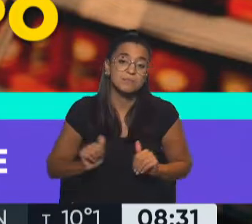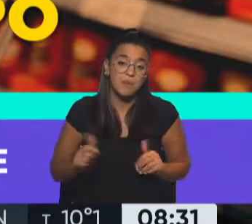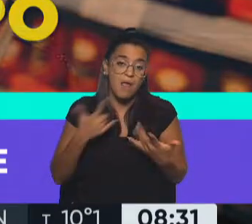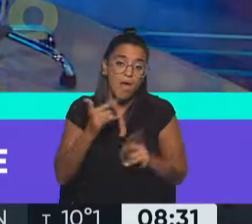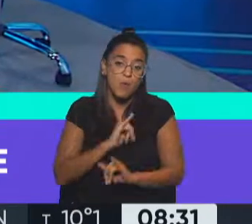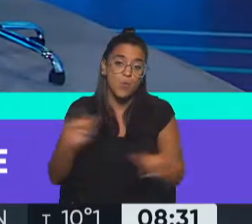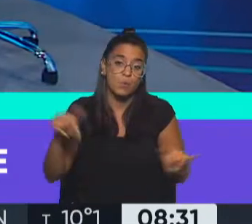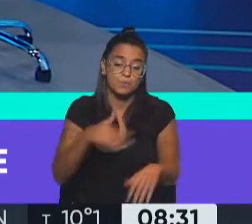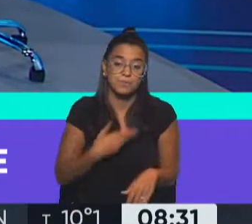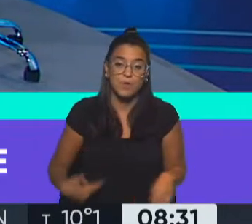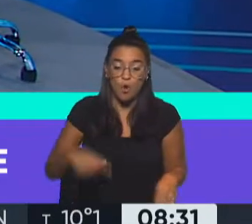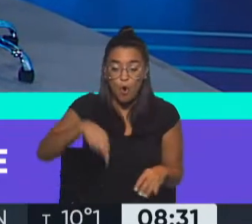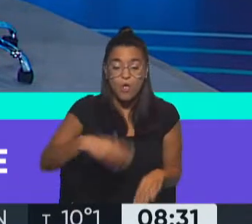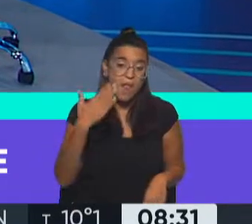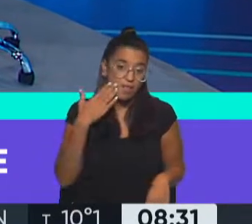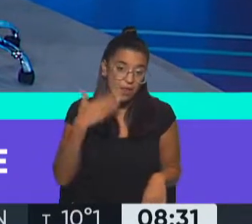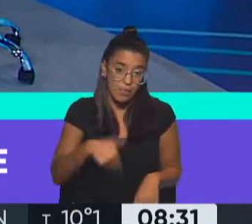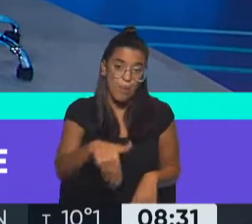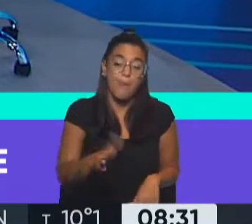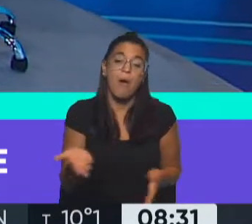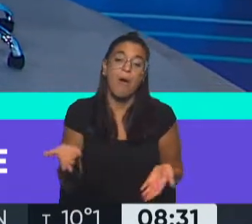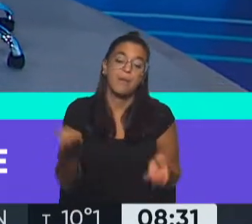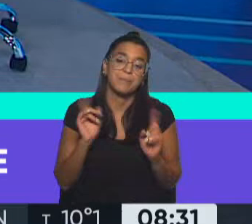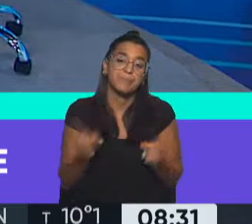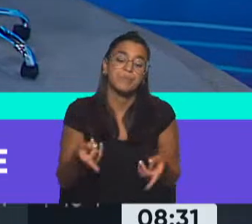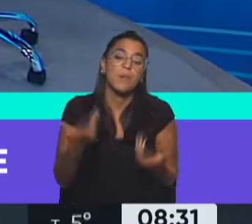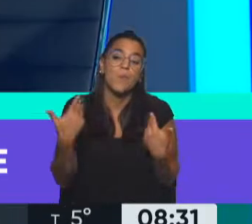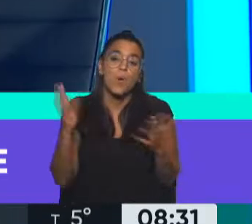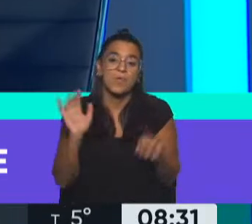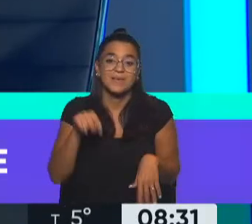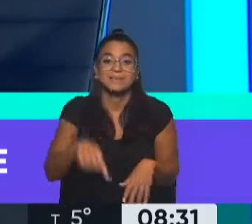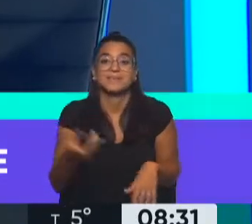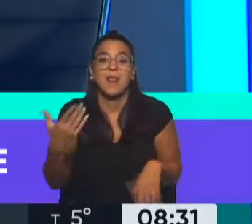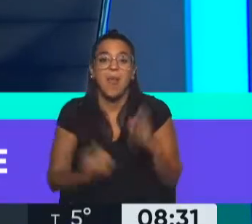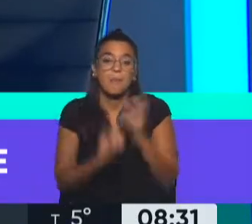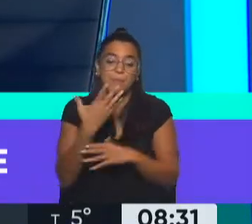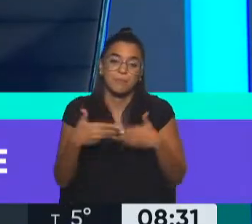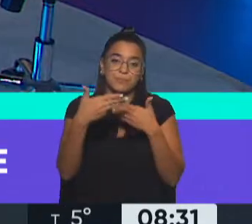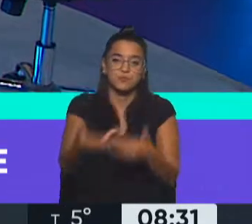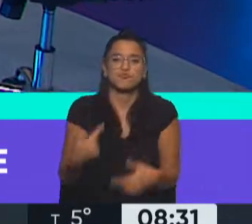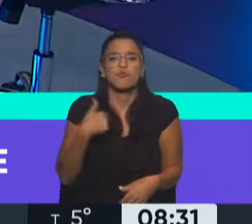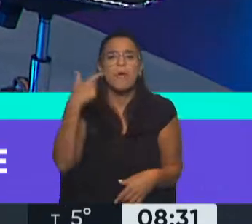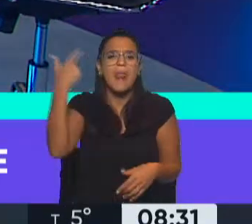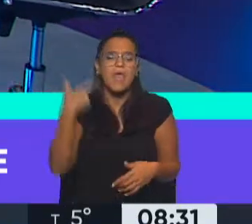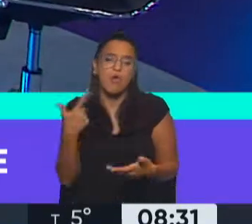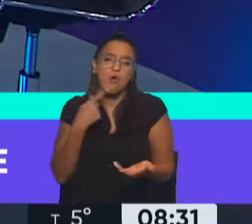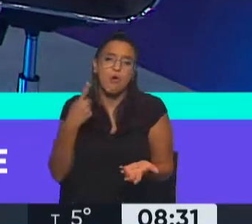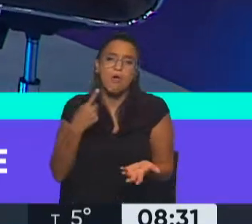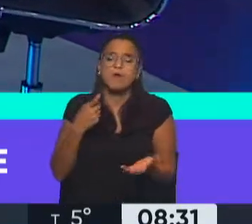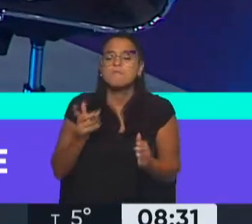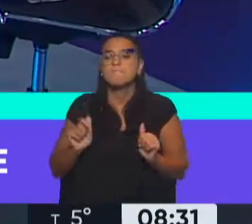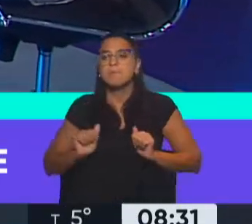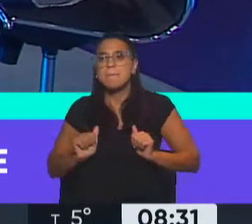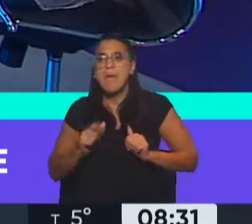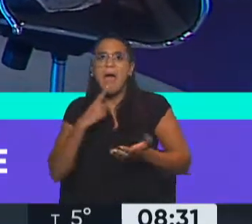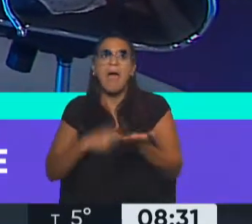anunciar el gobierno. En principio sería hoy por la tarde. Bien, sí. Se hablaba de que Sí, iba a sí. ser a la mañana, pero finalmente se Yo postergó. creo que no hay que esperar ningún anuncio rimbombante, ¿no? Yo creo